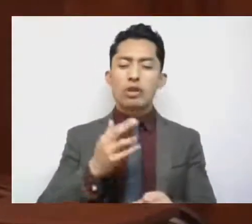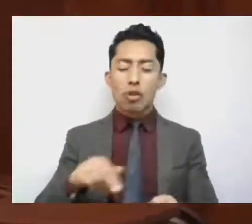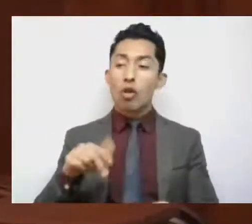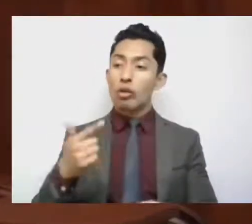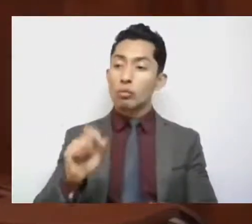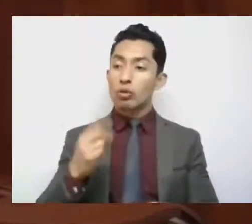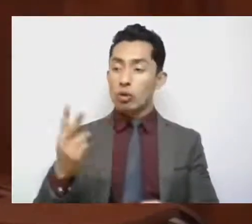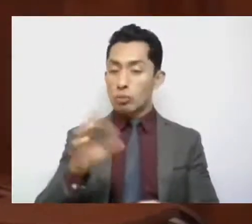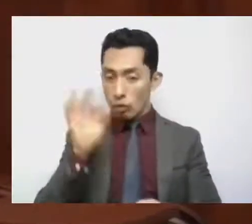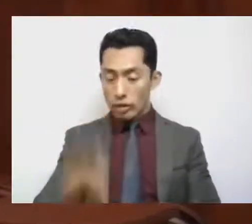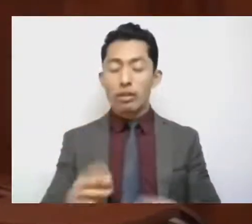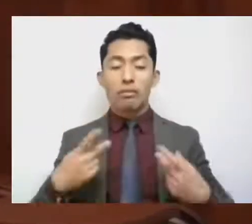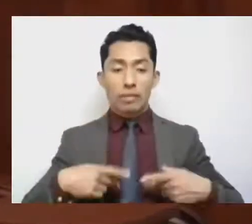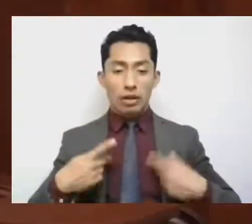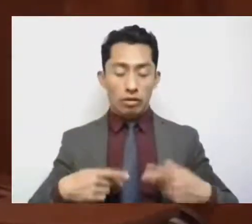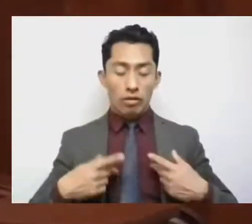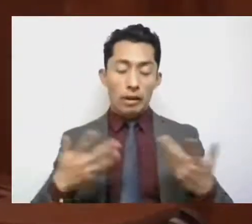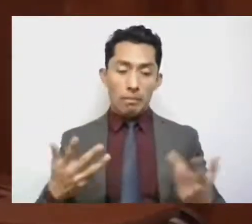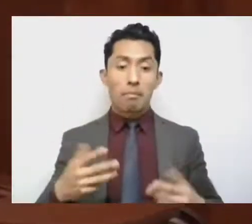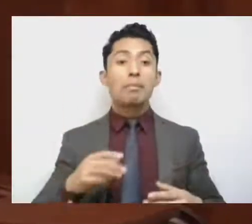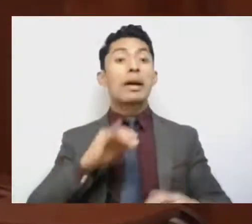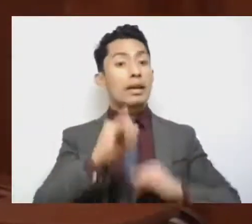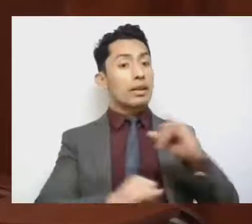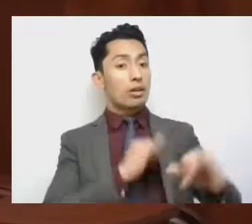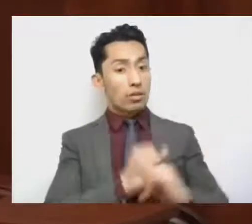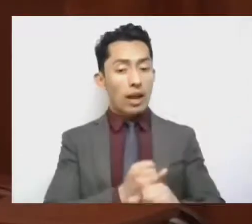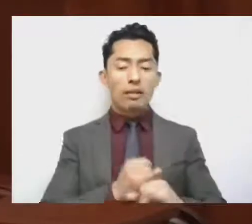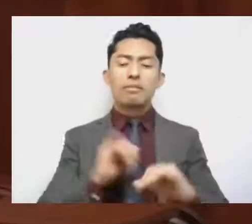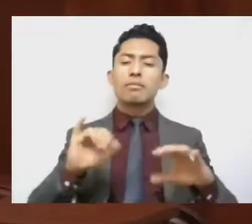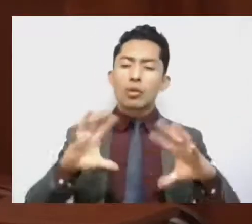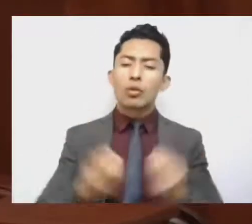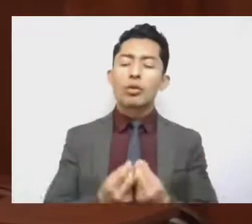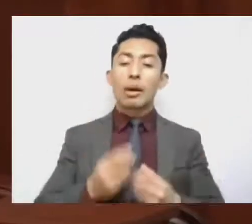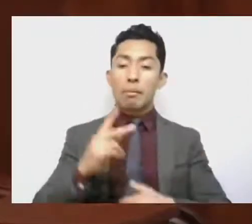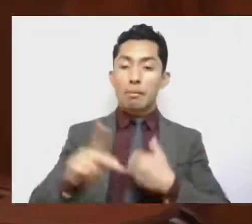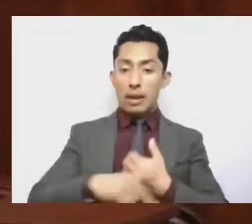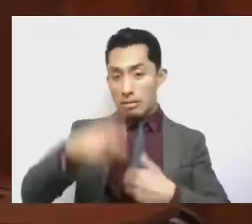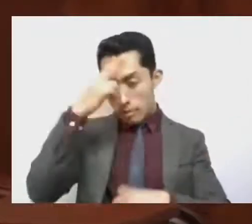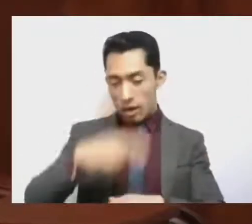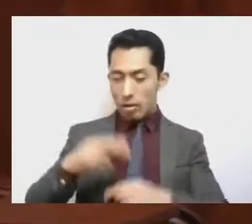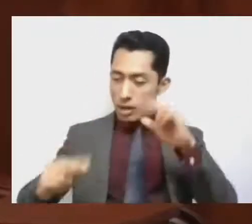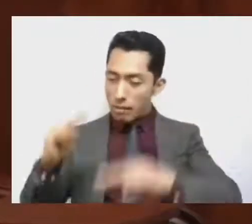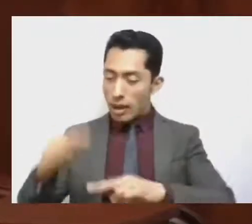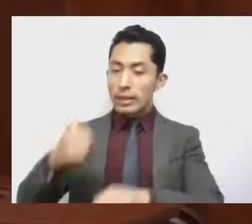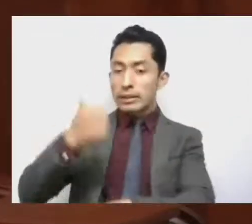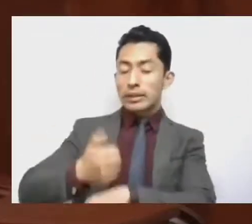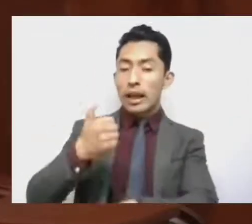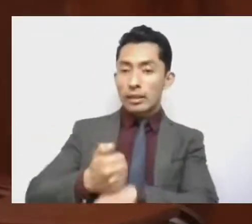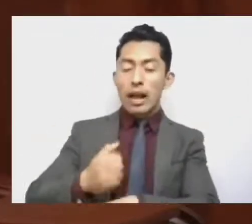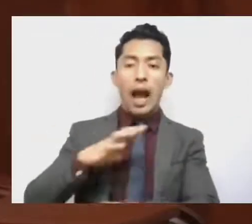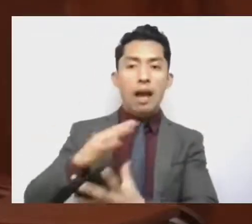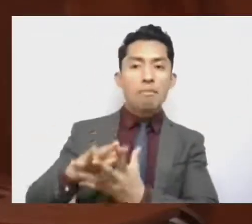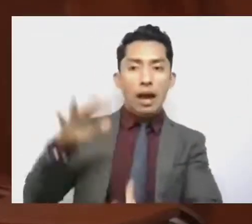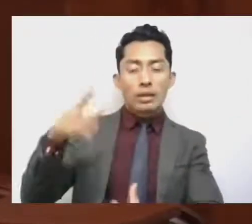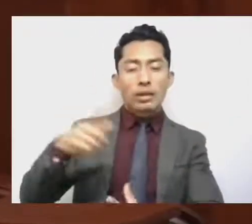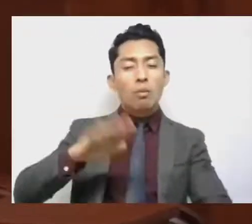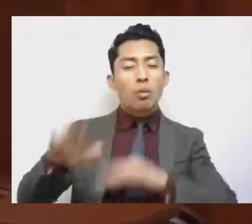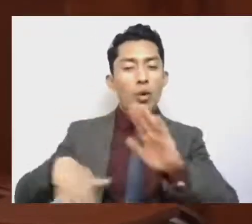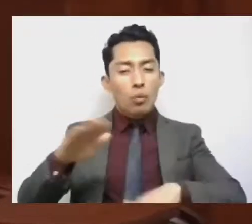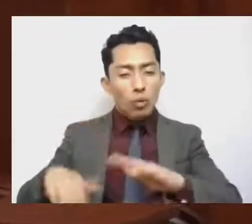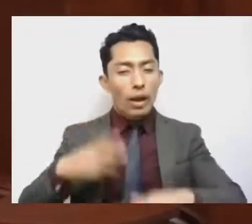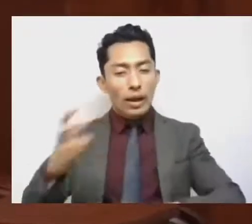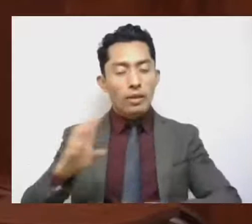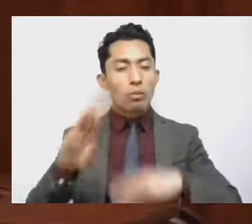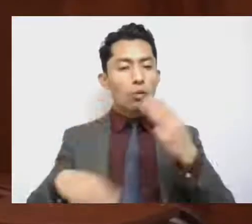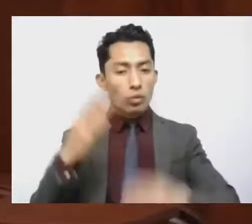de la población. A nivel internacional, en México tiene la sexta tasa más elevada de mortalidad a nivel